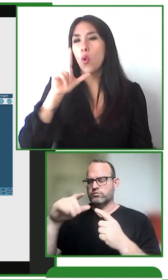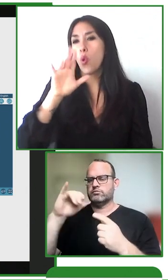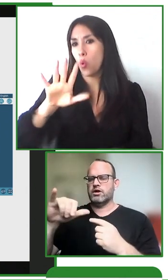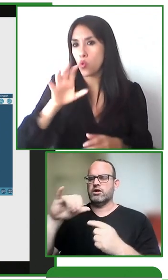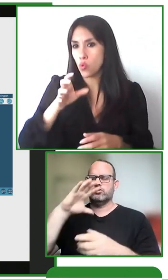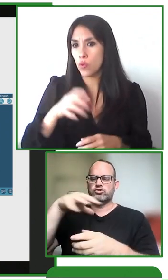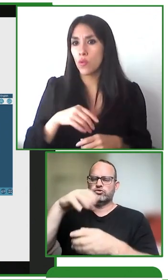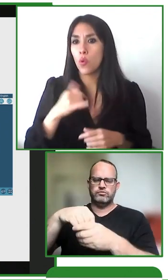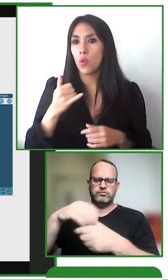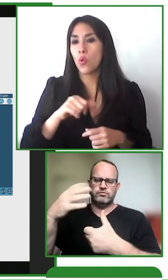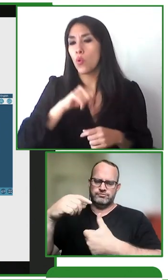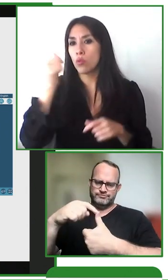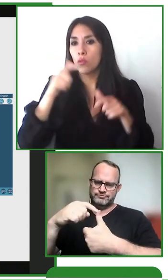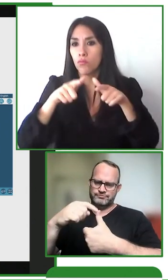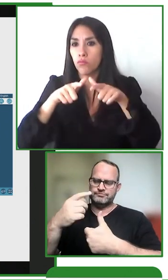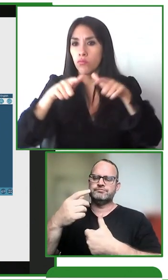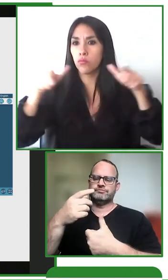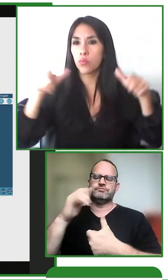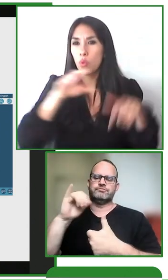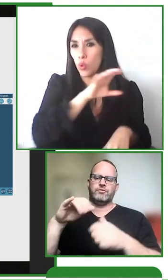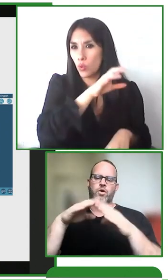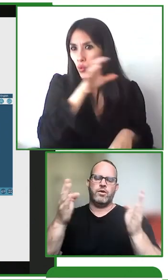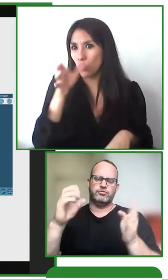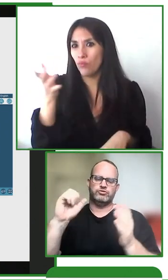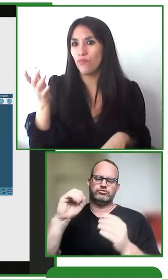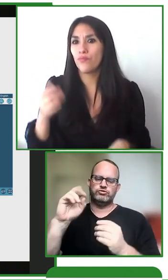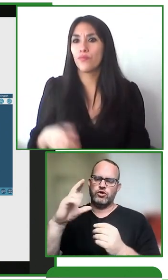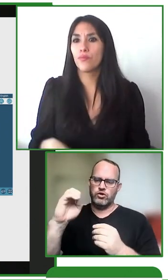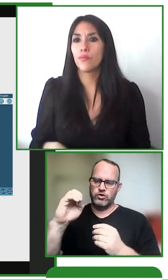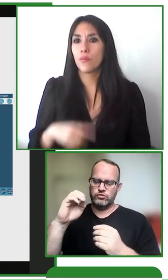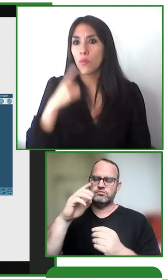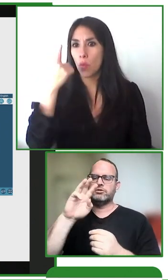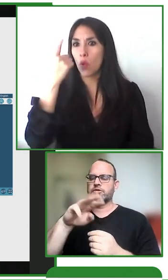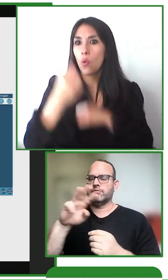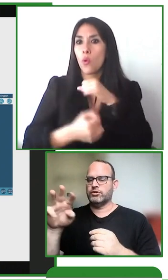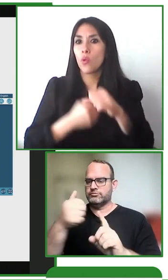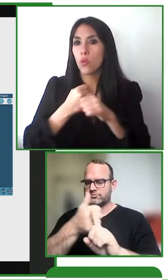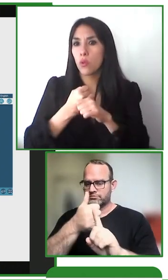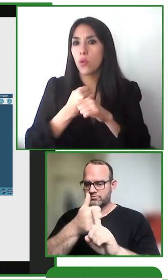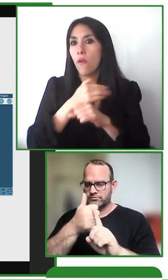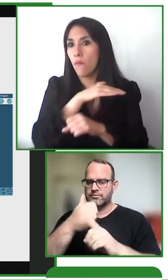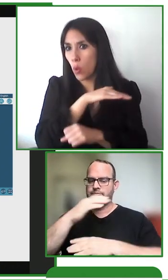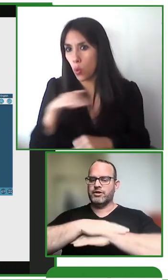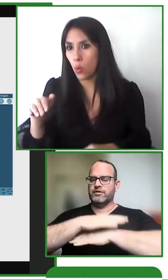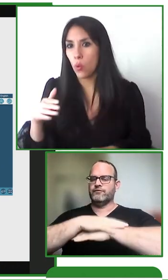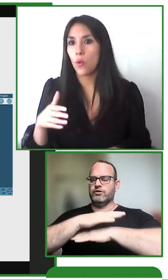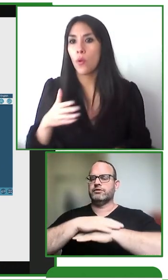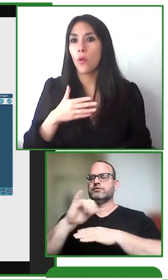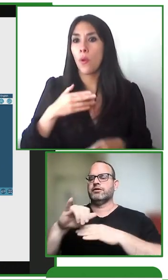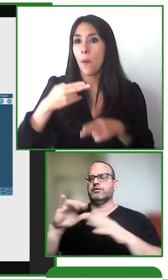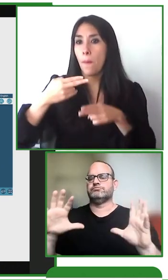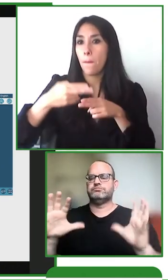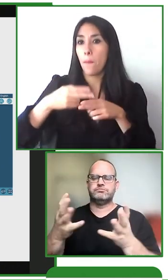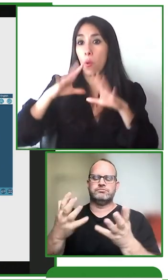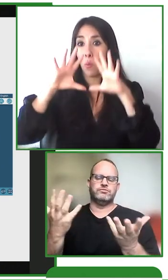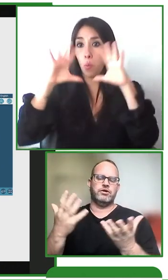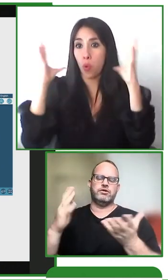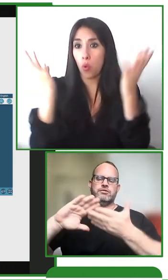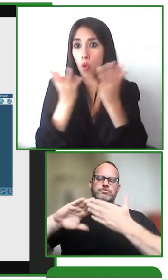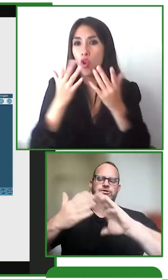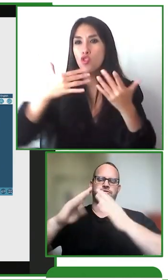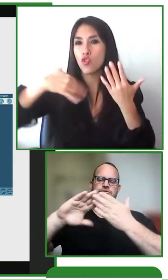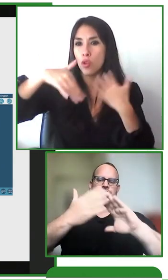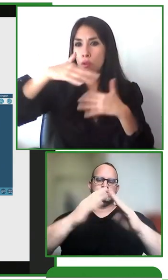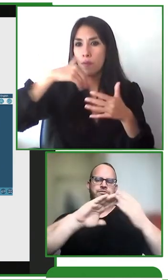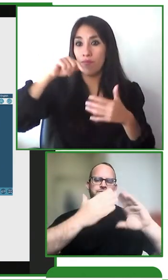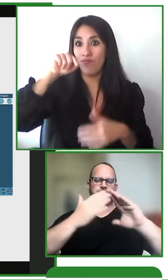2 años y medio. La plataforma se llama World Around You e incluye diferentes componentes.